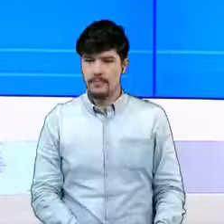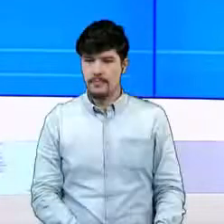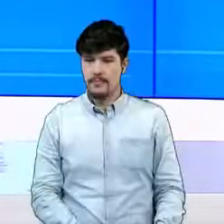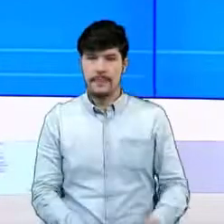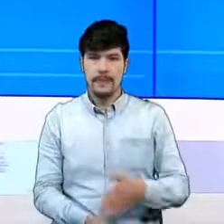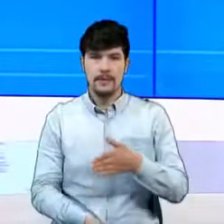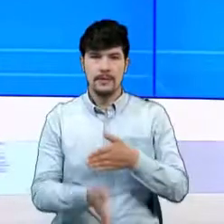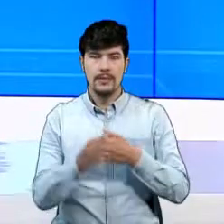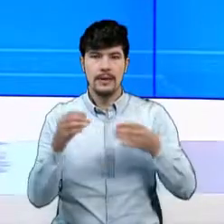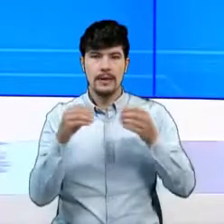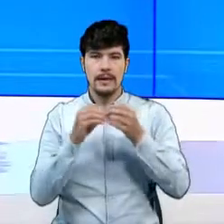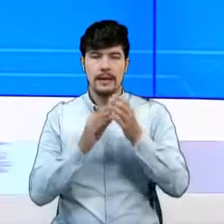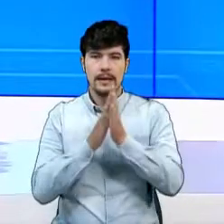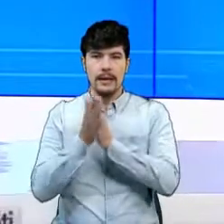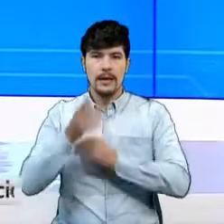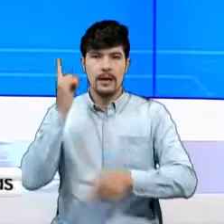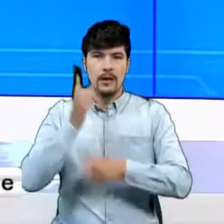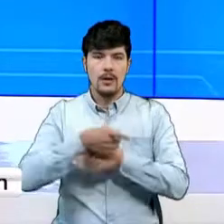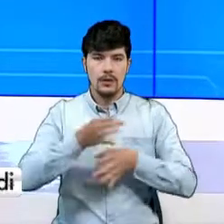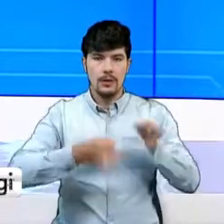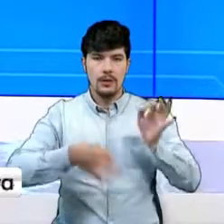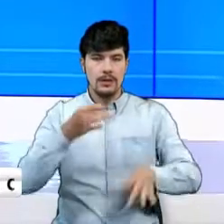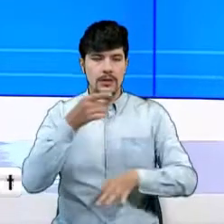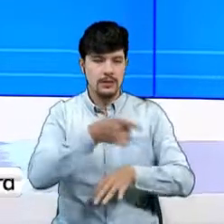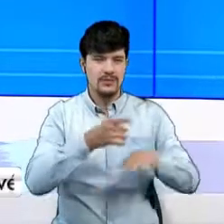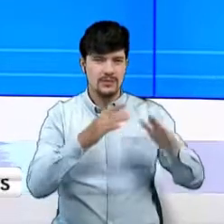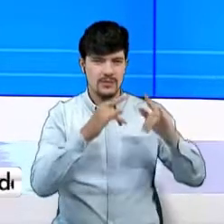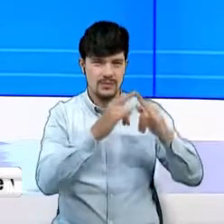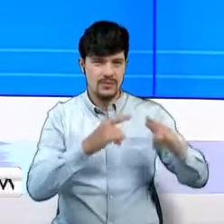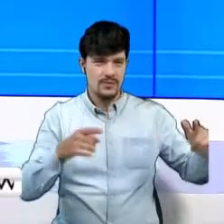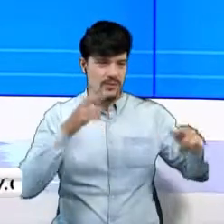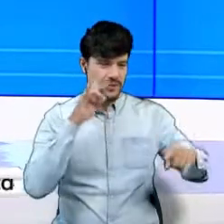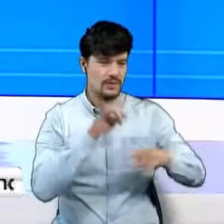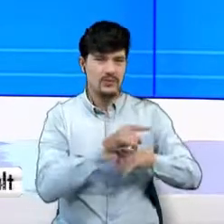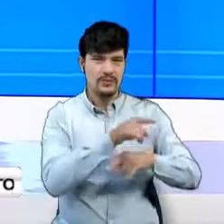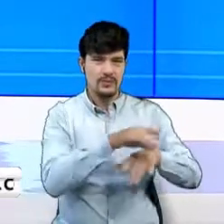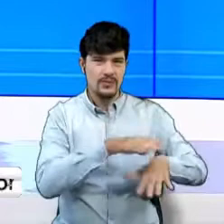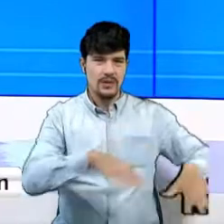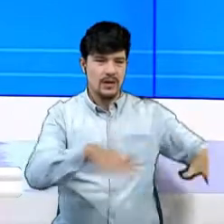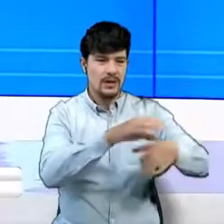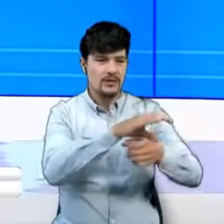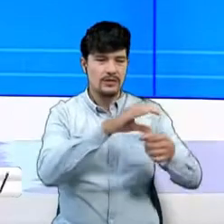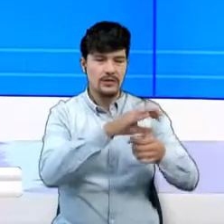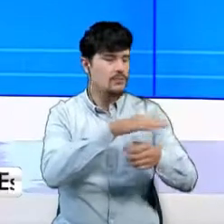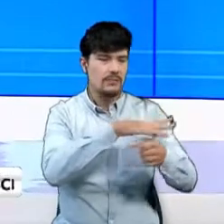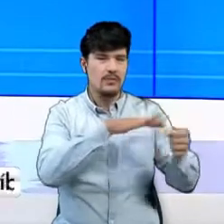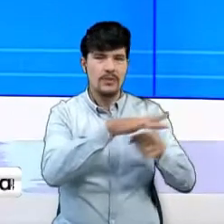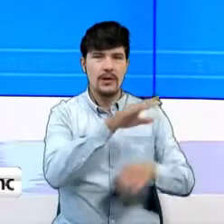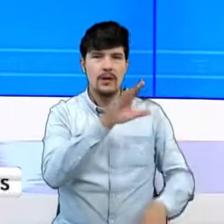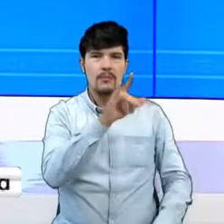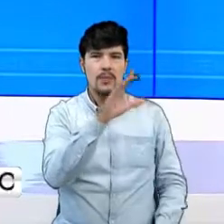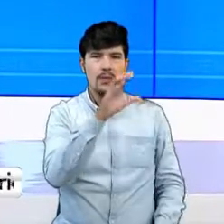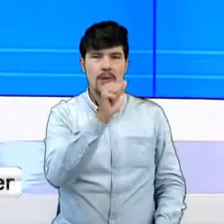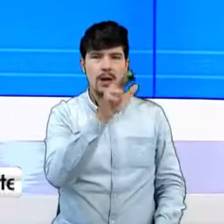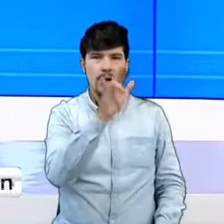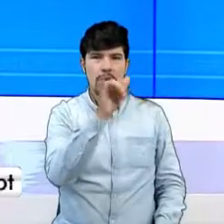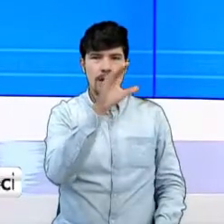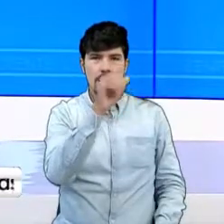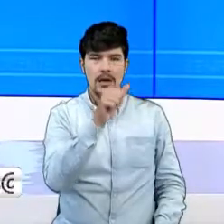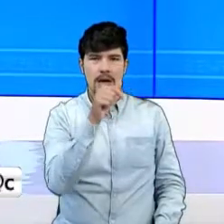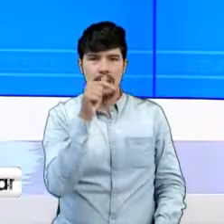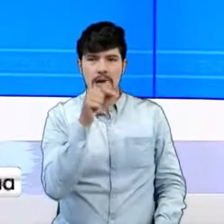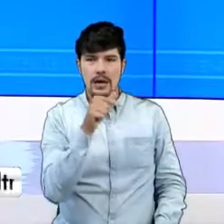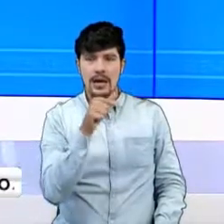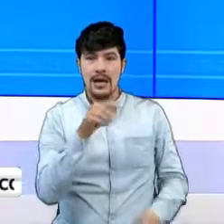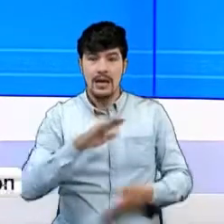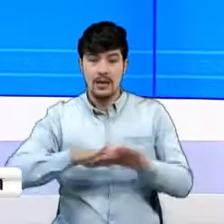por orden judicial fue demolida una caseta de seguridad en el sector de bucarica en el sector 20 la cuales la comunidad exigía que se